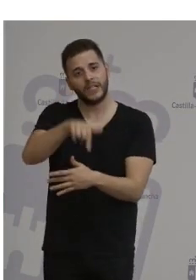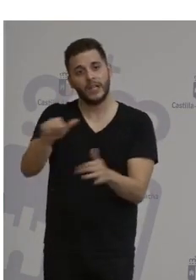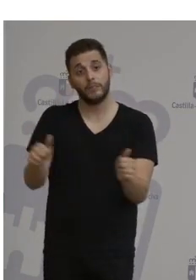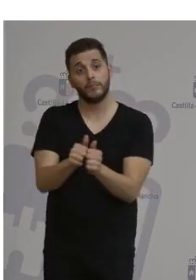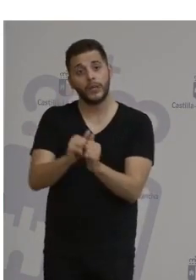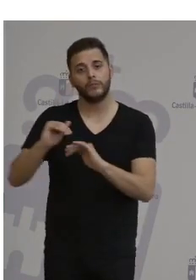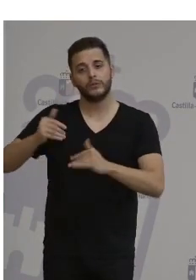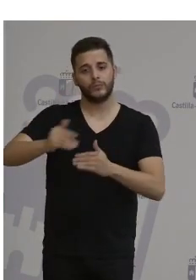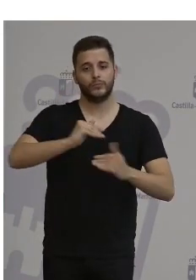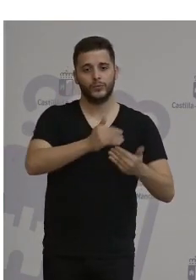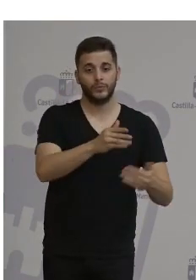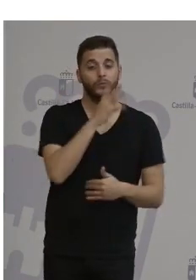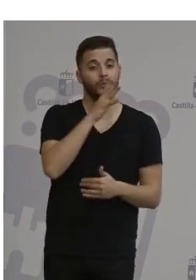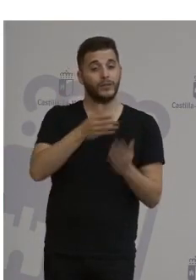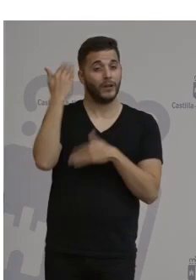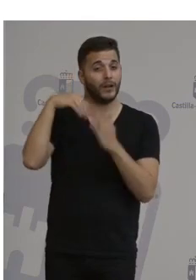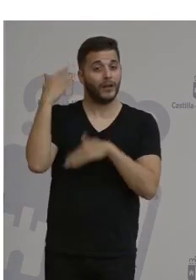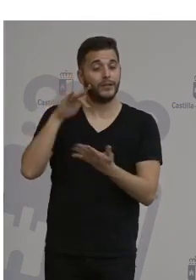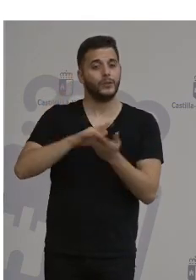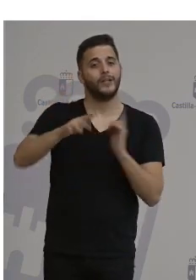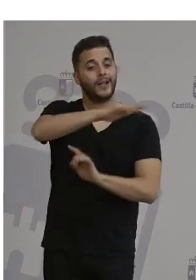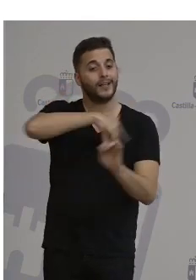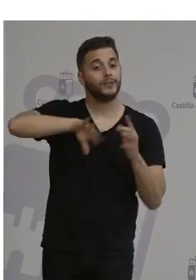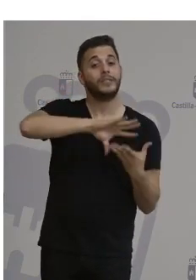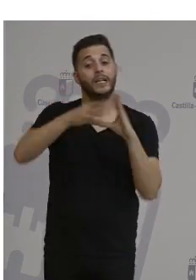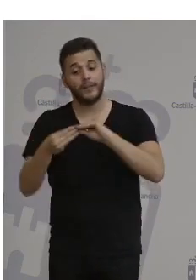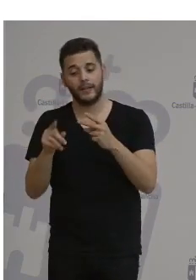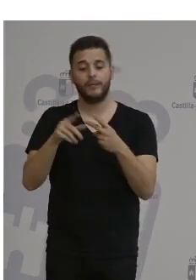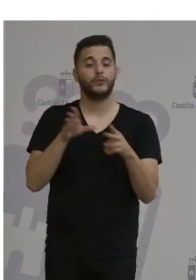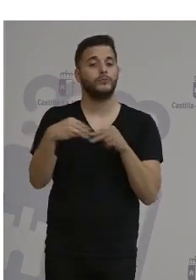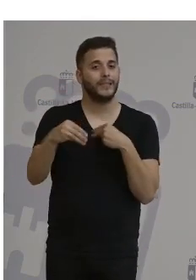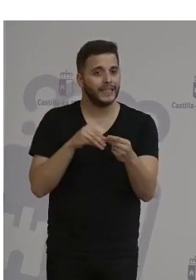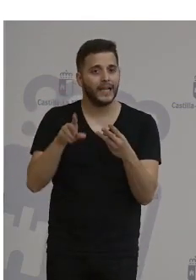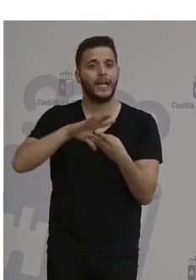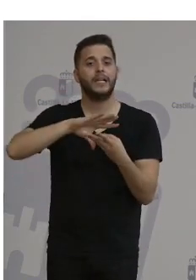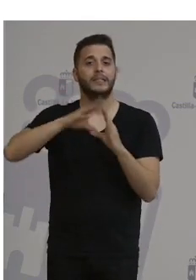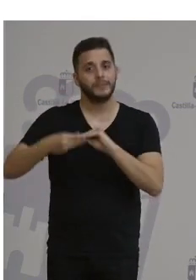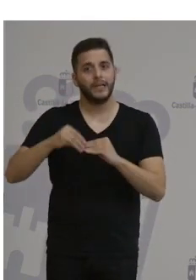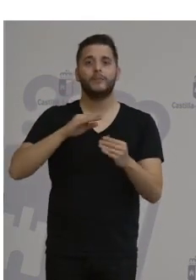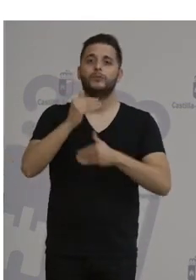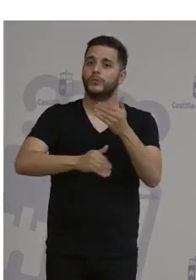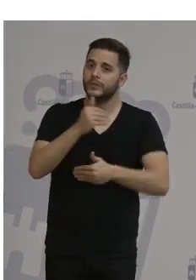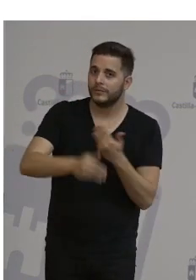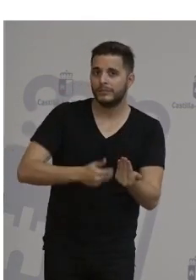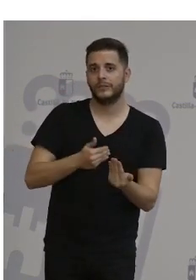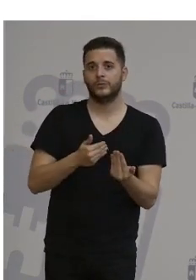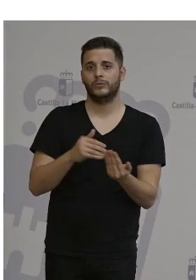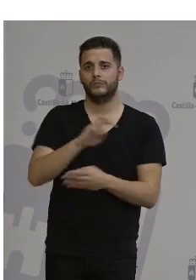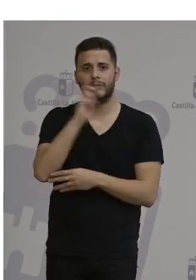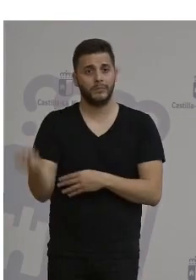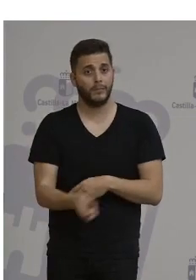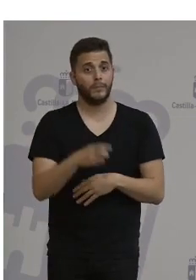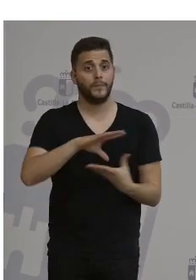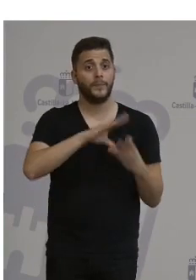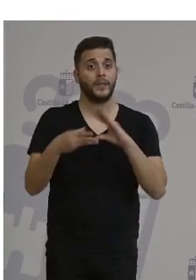momento. Por eso en aquel entonces adaptamos el entorno, adaptamos los materiales, los procedimientos, los trámites, innovando e instaurando también